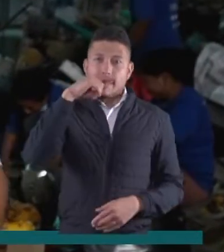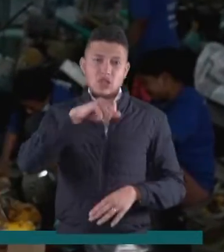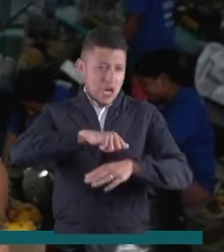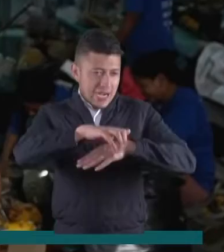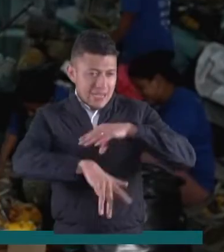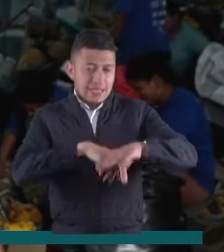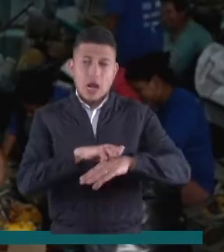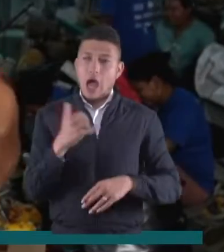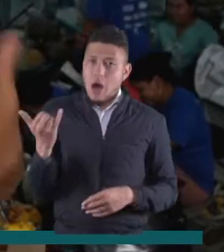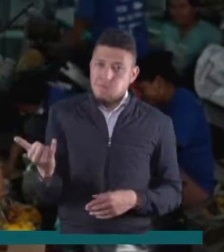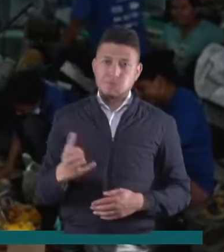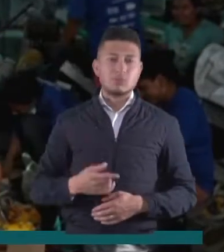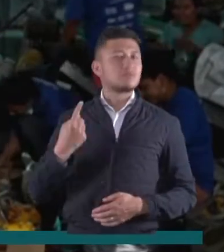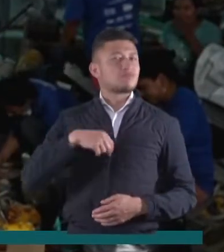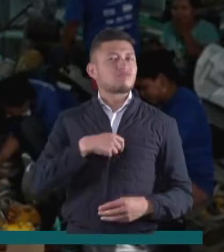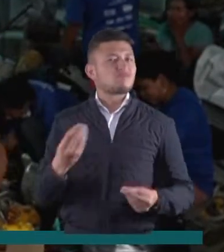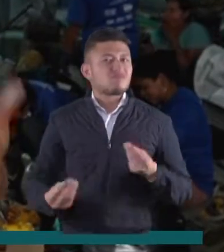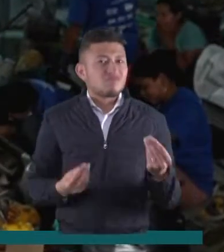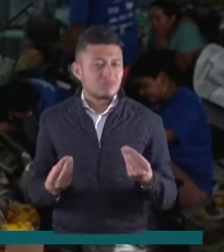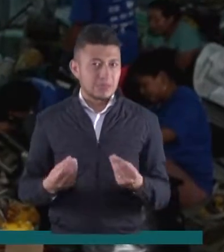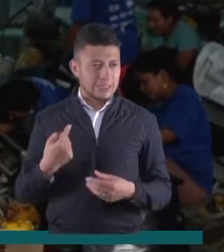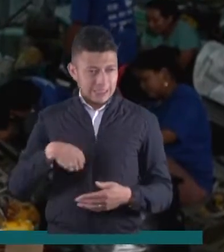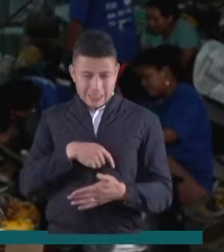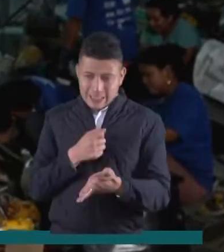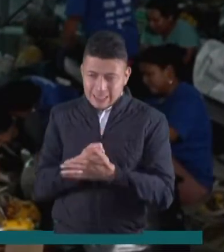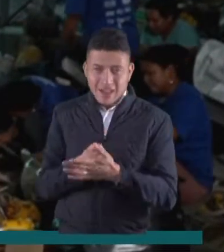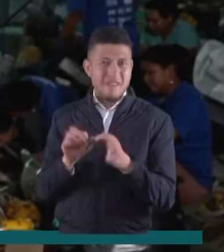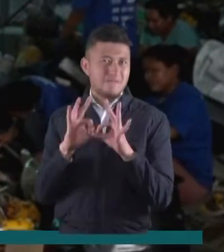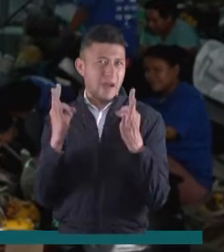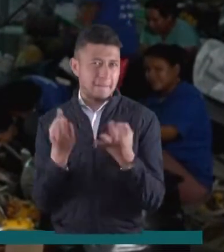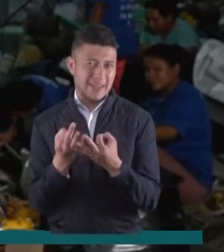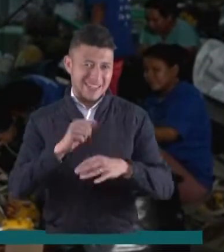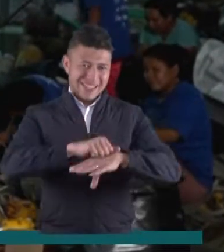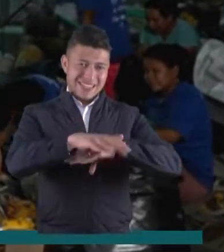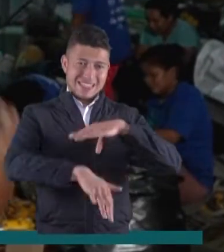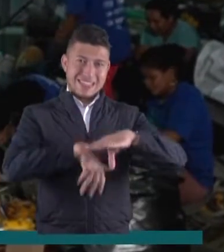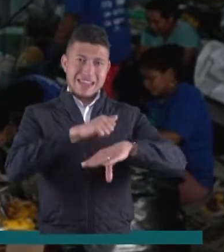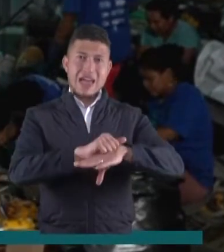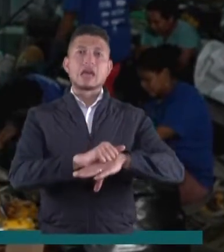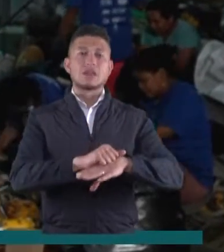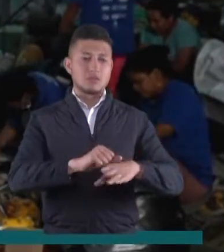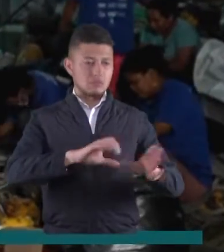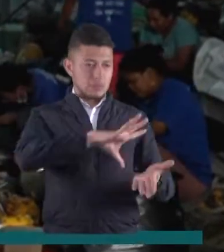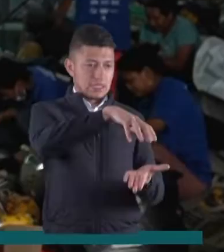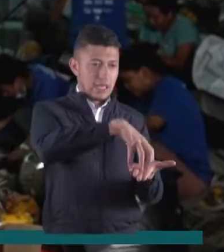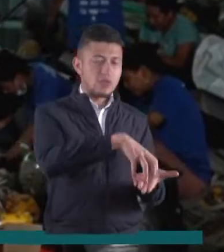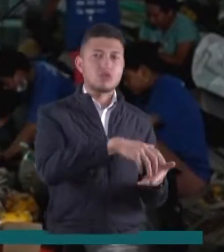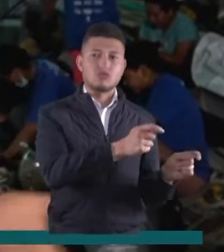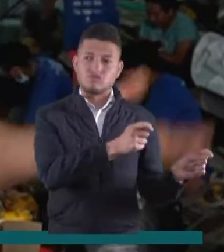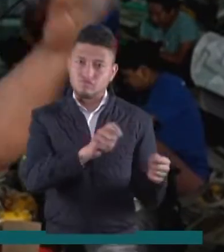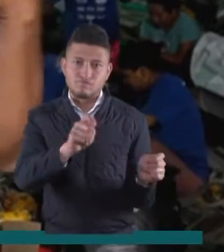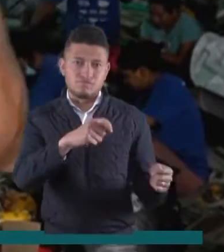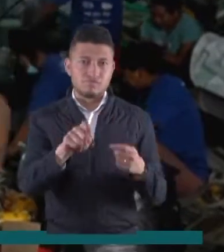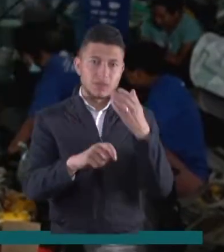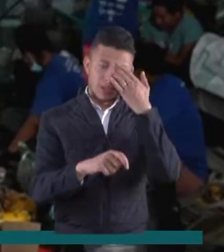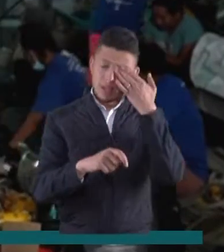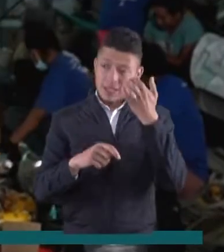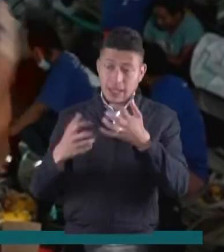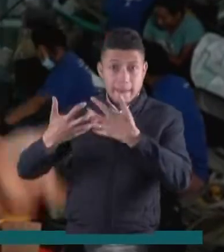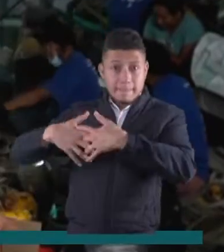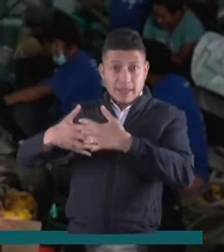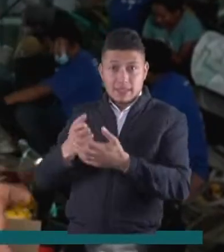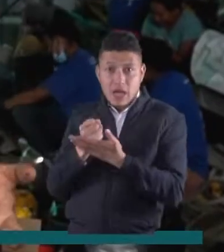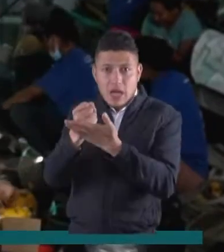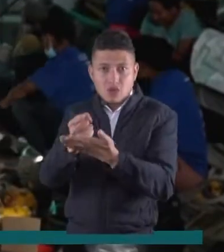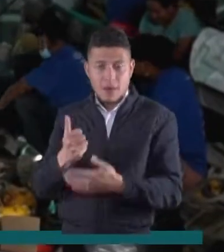Amazonas sexista que hacemos nosotros tratar de que nuestras familias recicladoras lleven el sustento para la casa ayudar a los empresarios